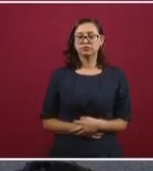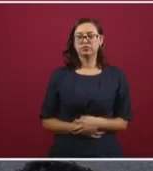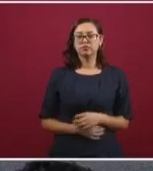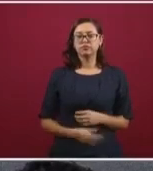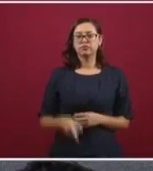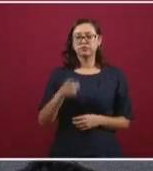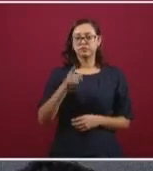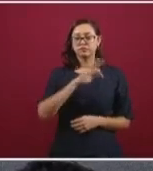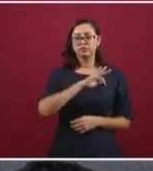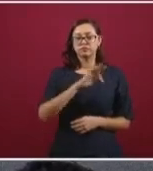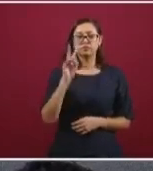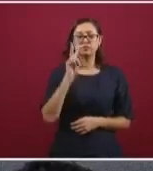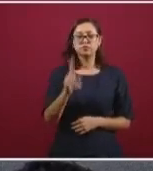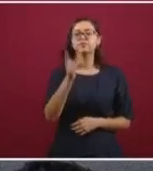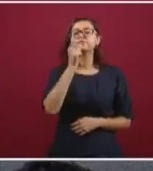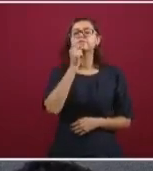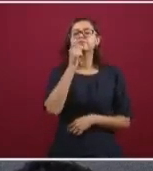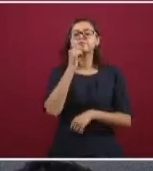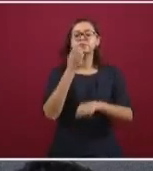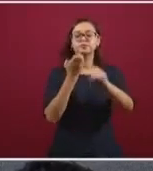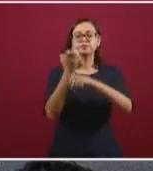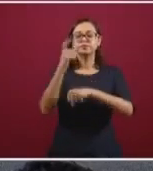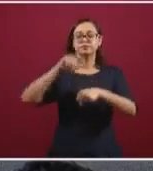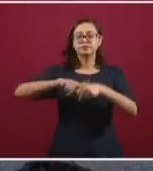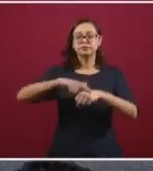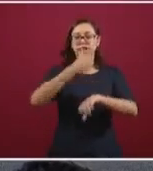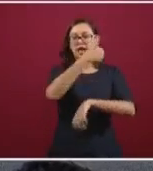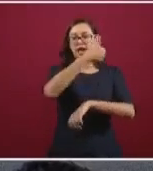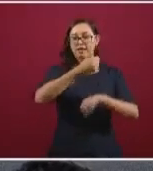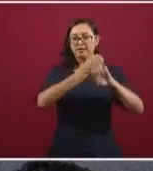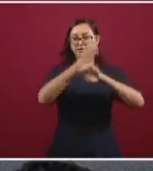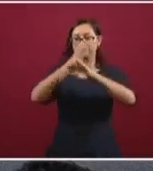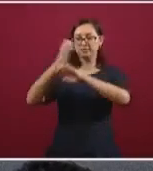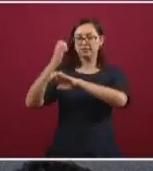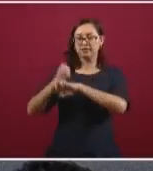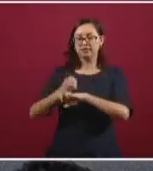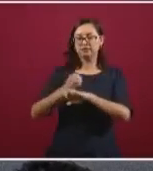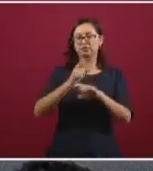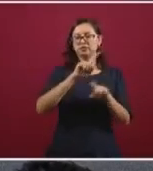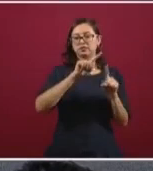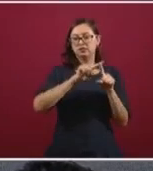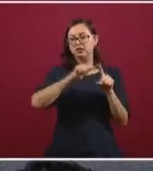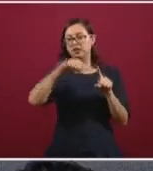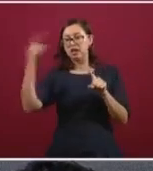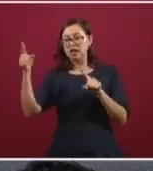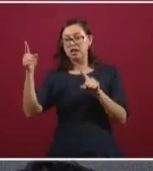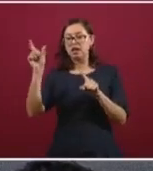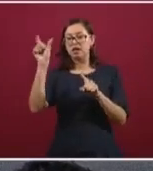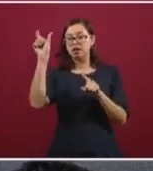policías estatales por entidad. Y este es el déficit.